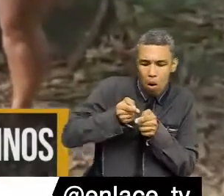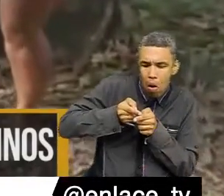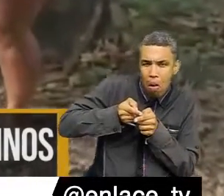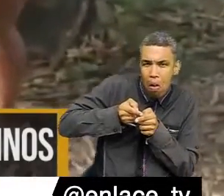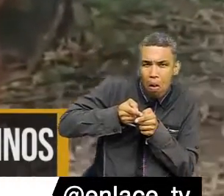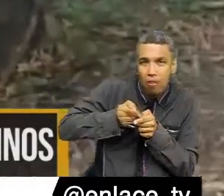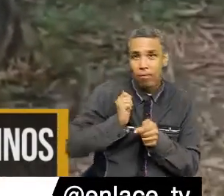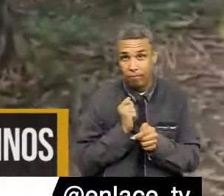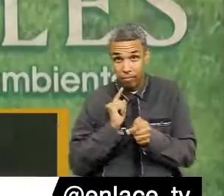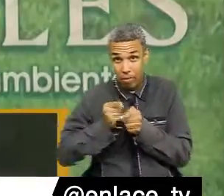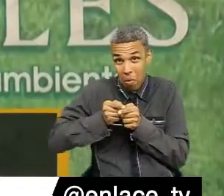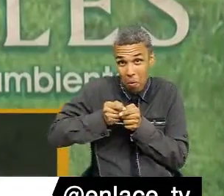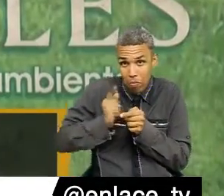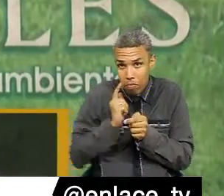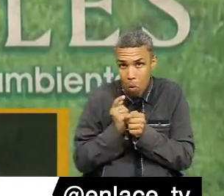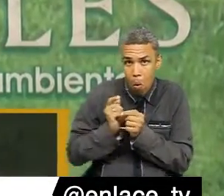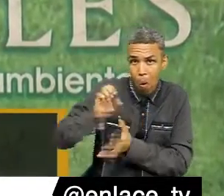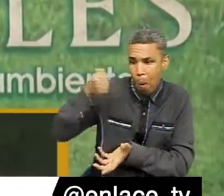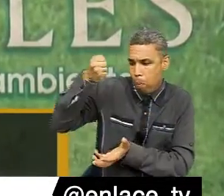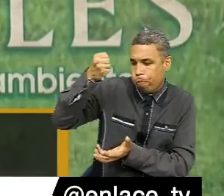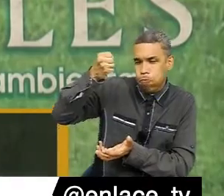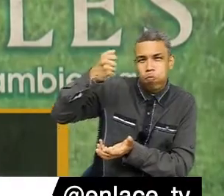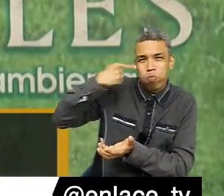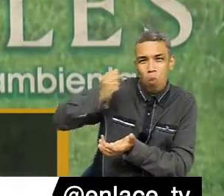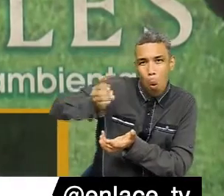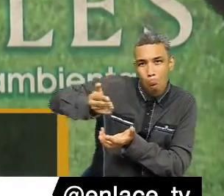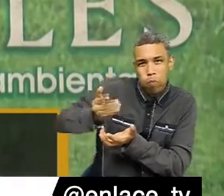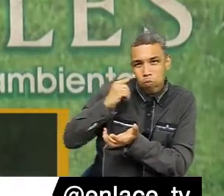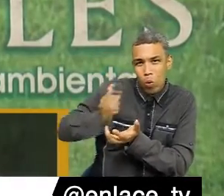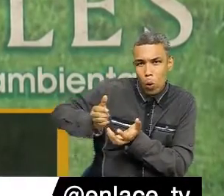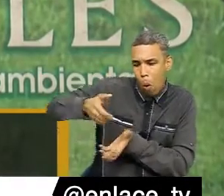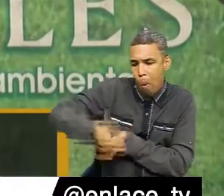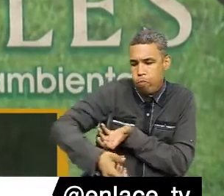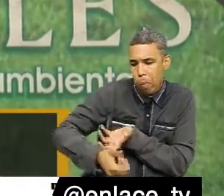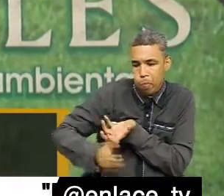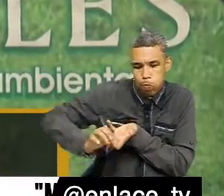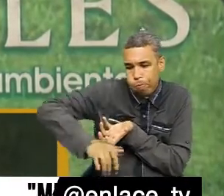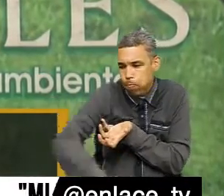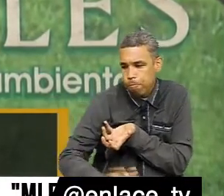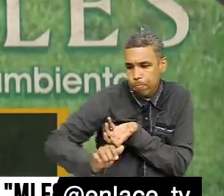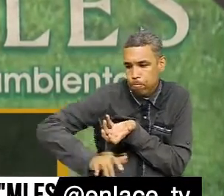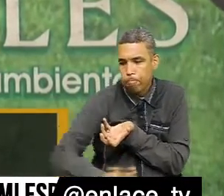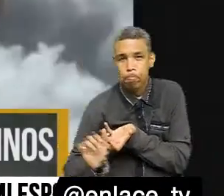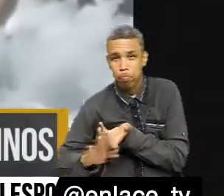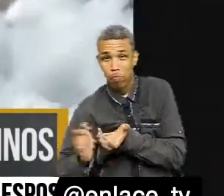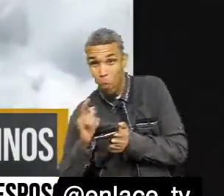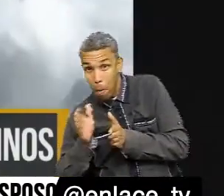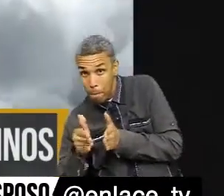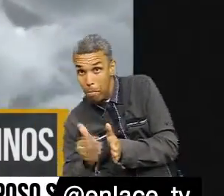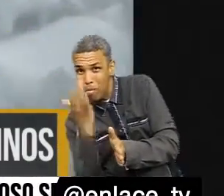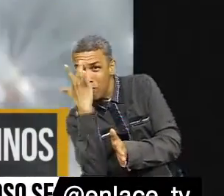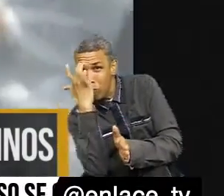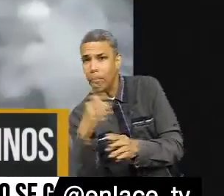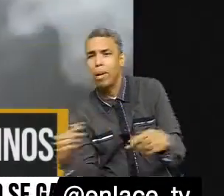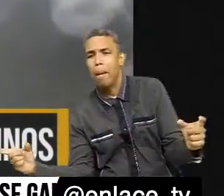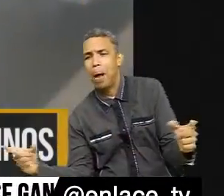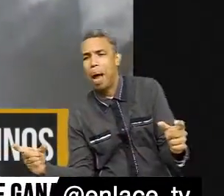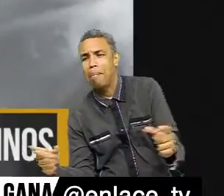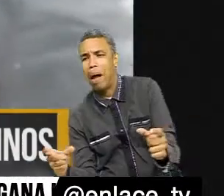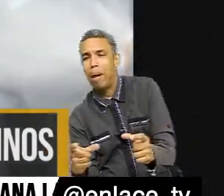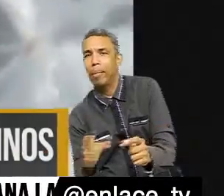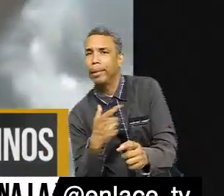porque son los sitios que han sido más golpeados por el uso de trasmayos y se ha visto disminuida la población de Boca Chico. El mensaje que tanto el grupo